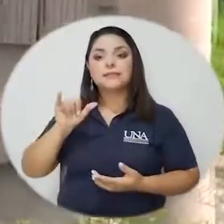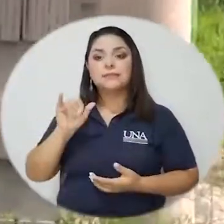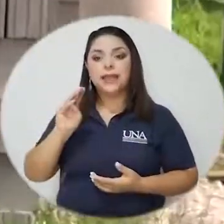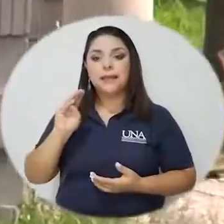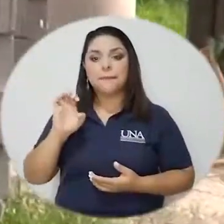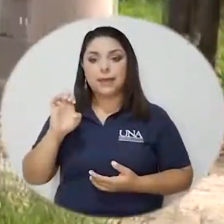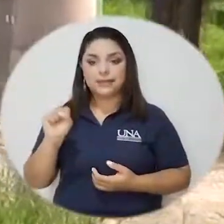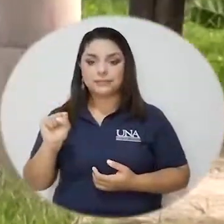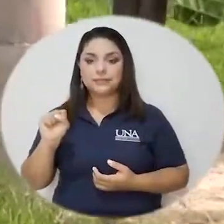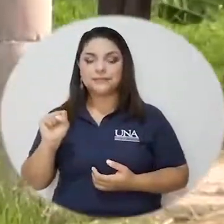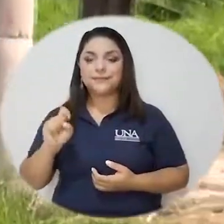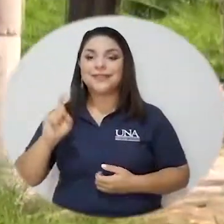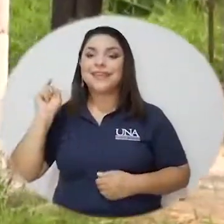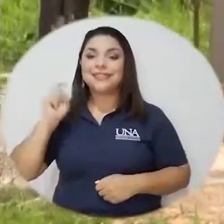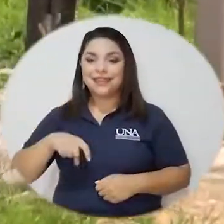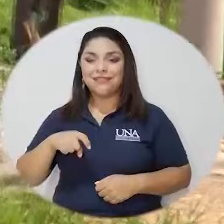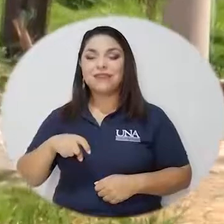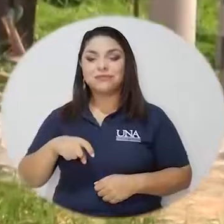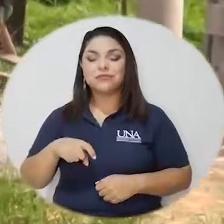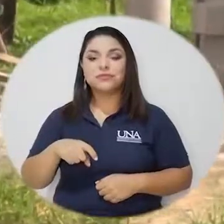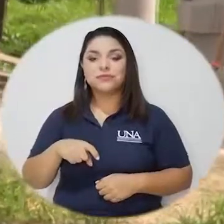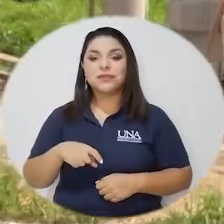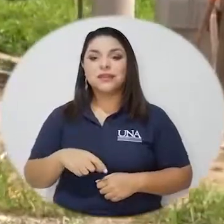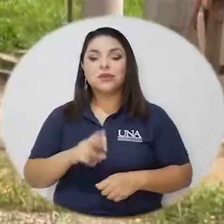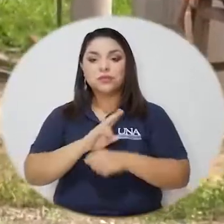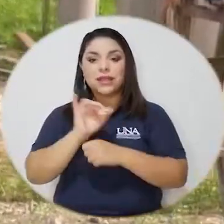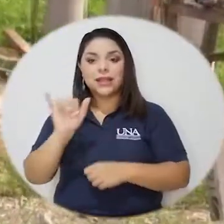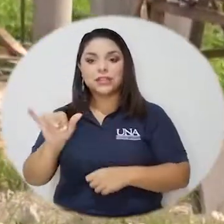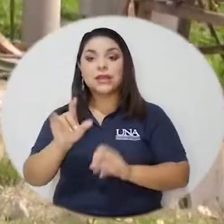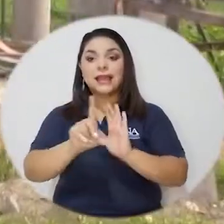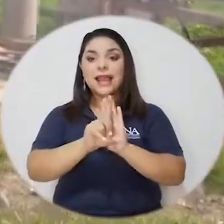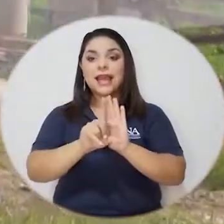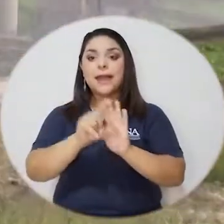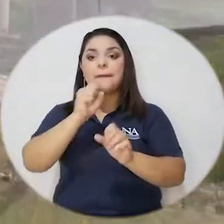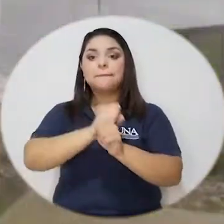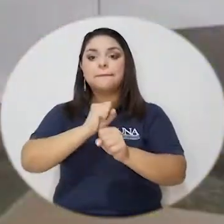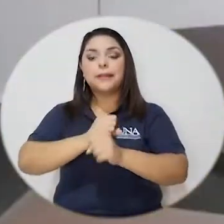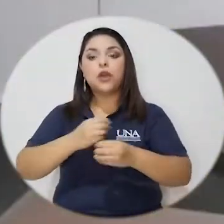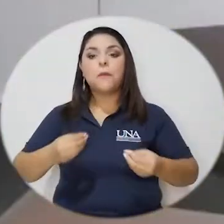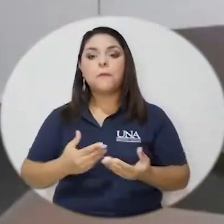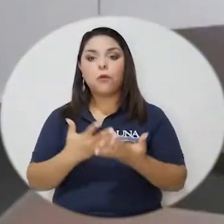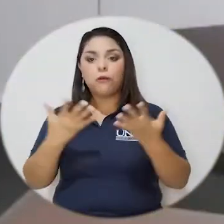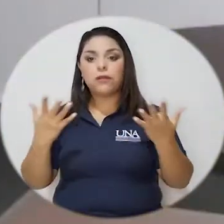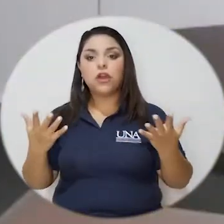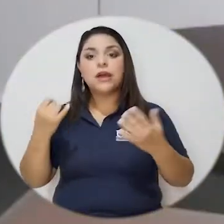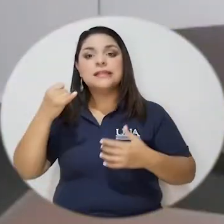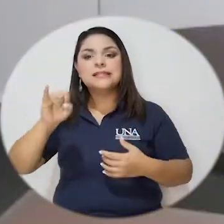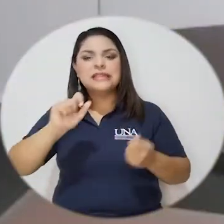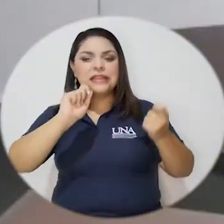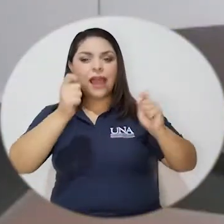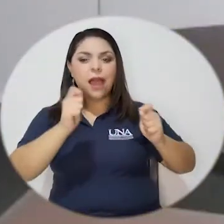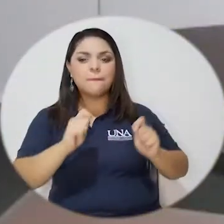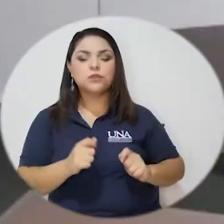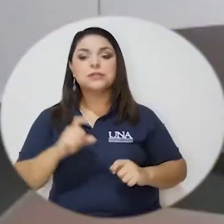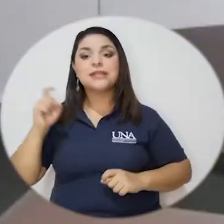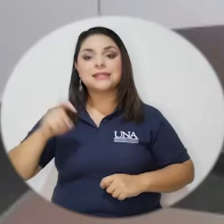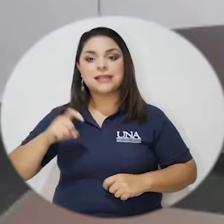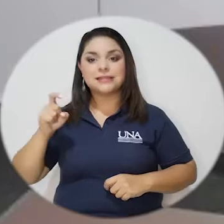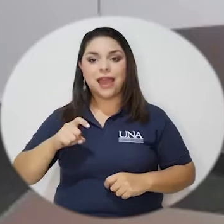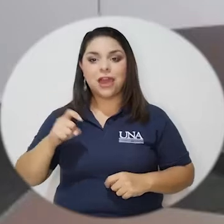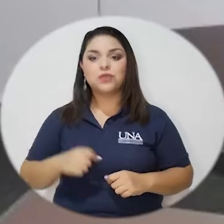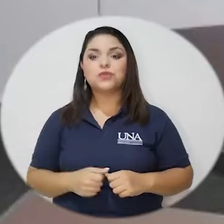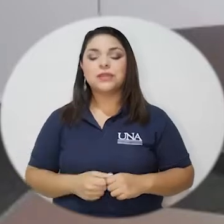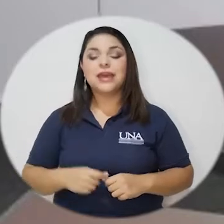las pymes. Debemos de pasarlos. La ley de empleo público, haciéndole los cambios